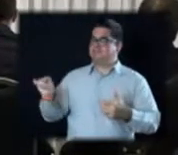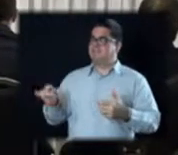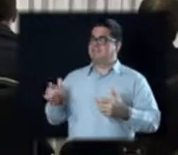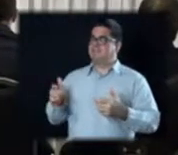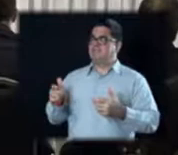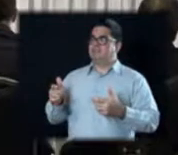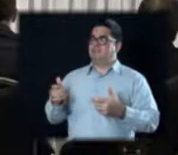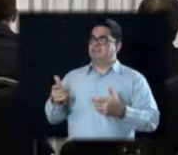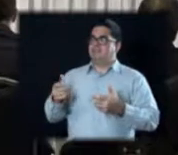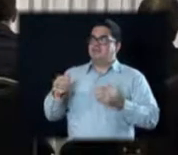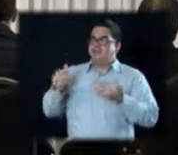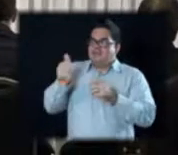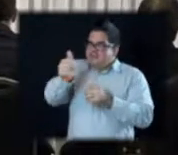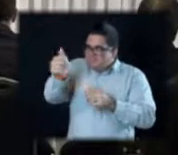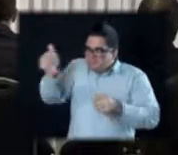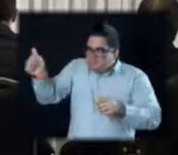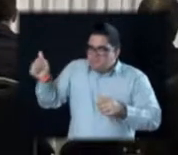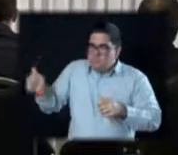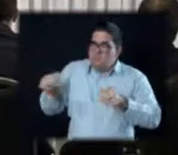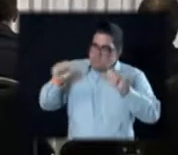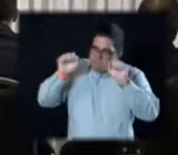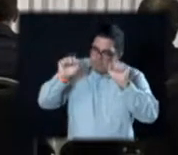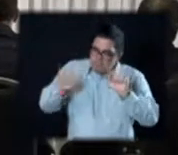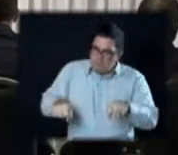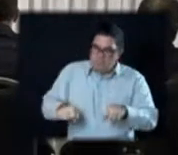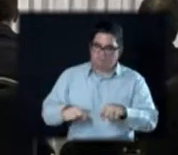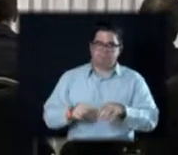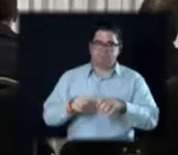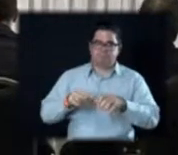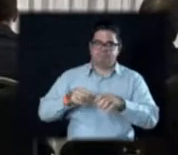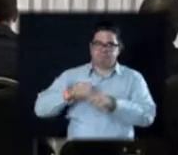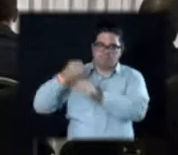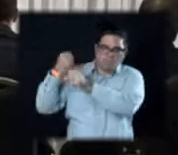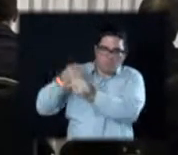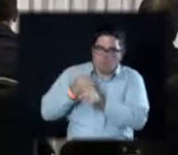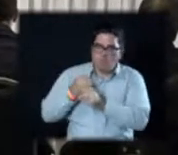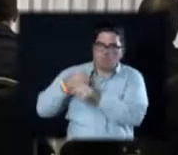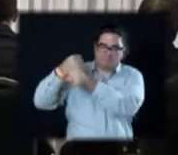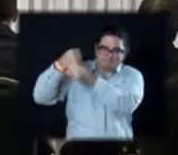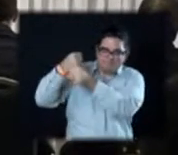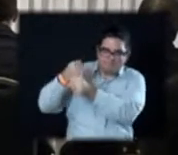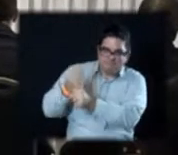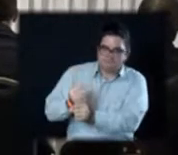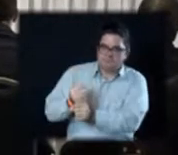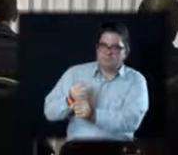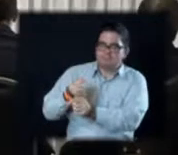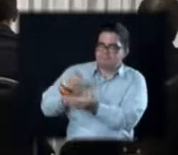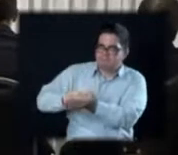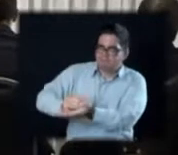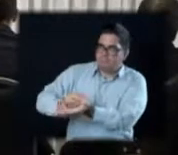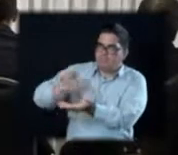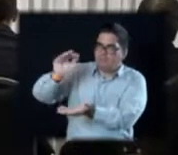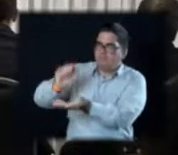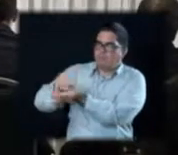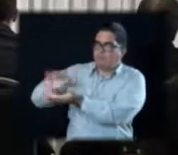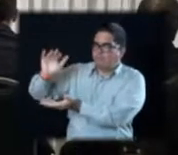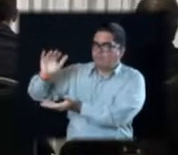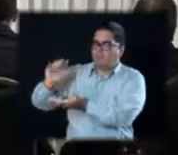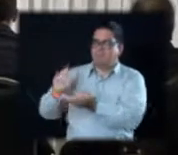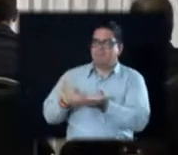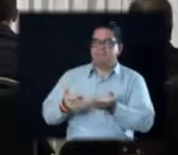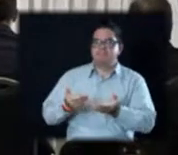ELA son las entidades que puedan generar sus propios recursos, ya sea por